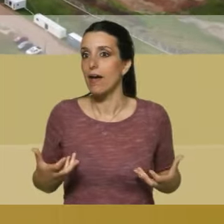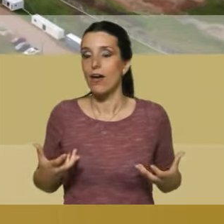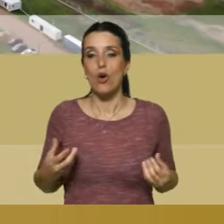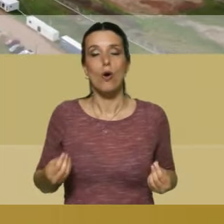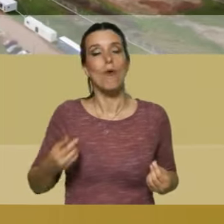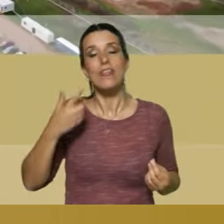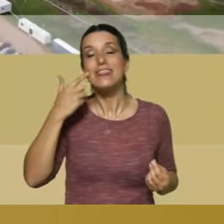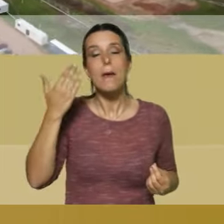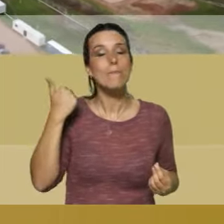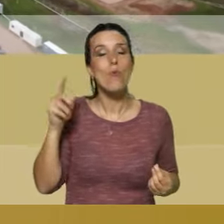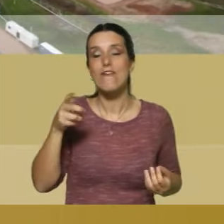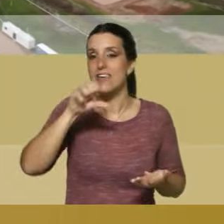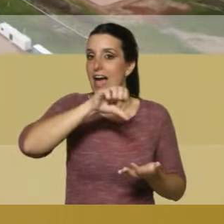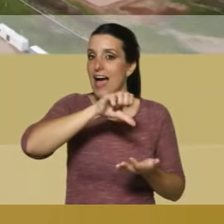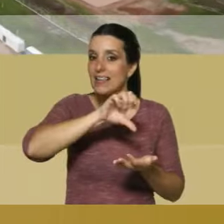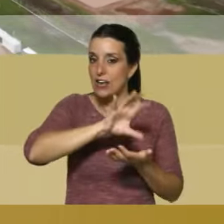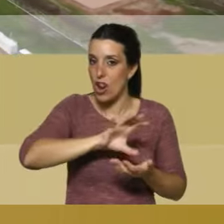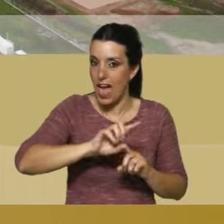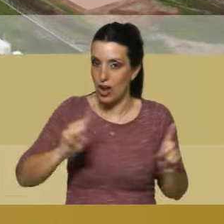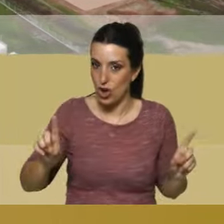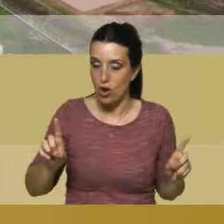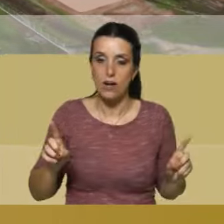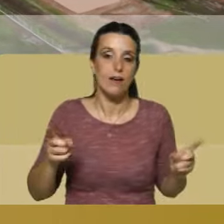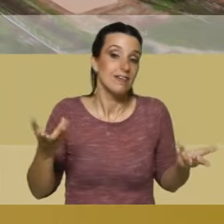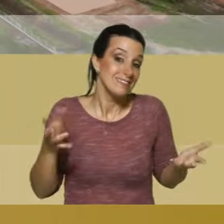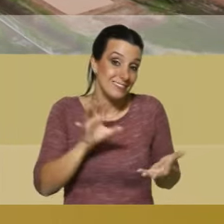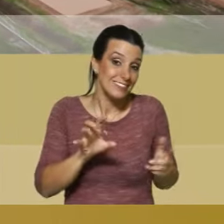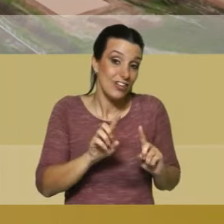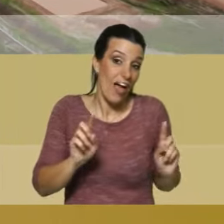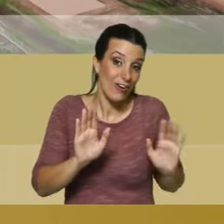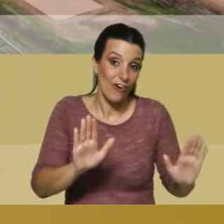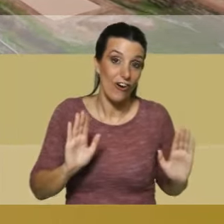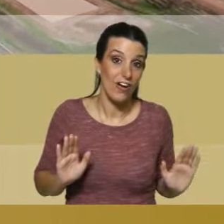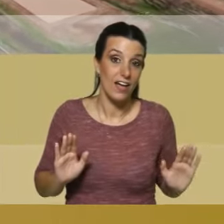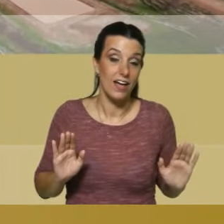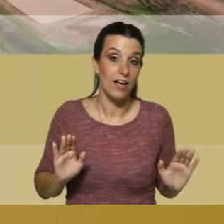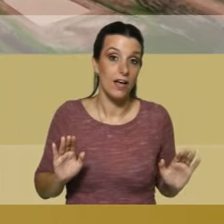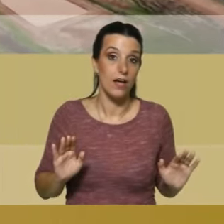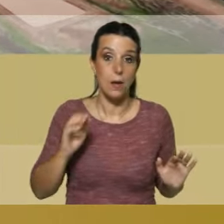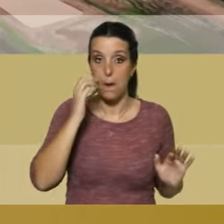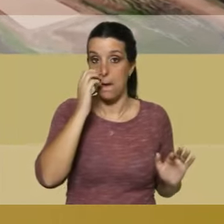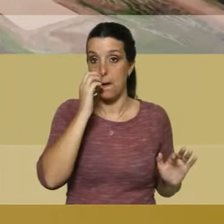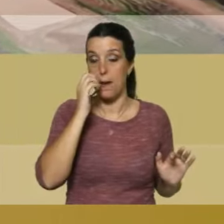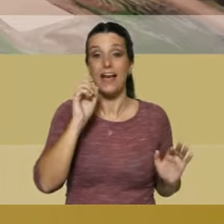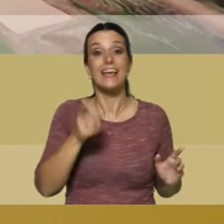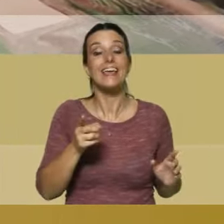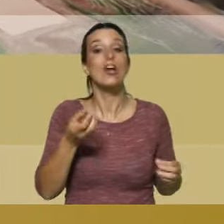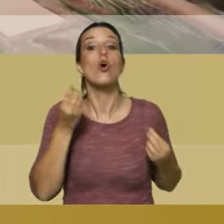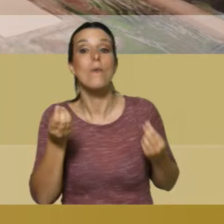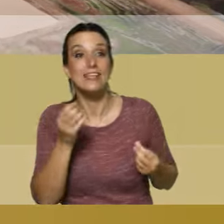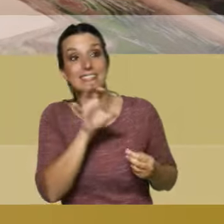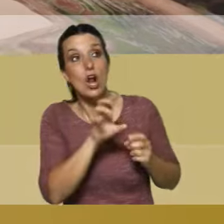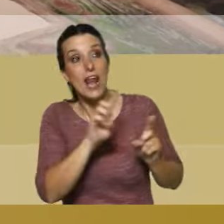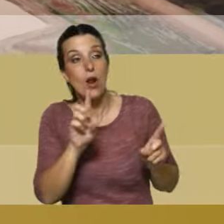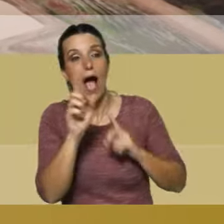hace mucho tiempo no habían cerr largo a la manera cerr largo que a la manera de cerlo largo yo